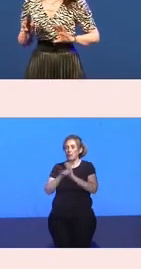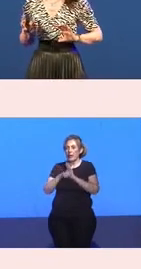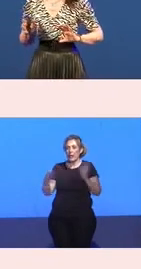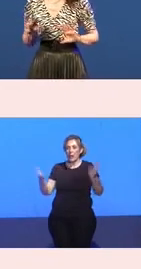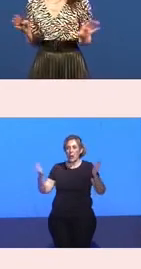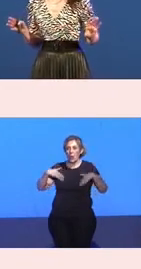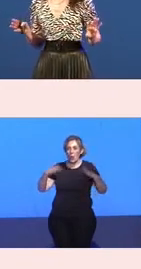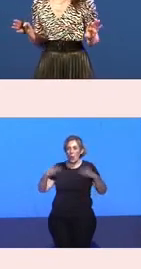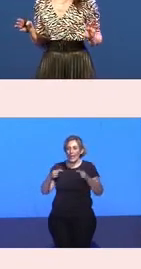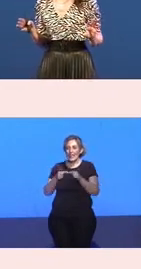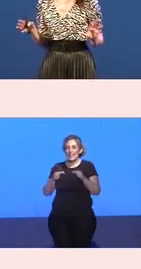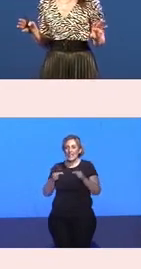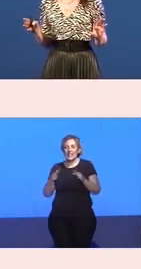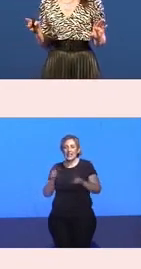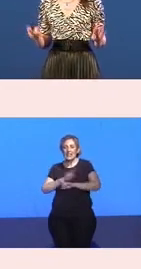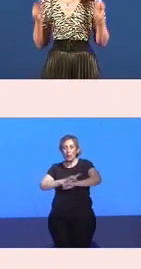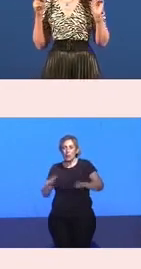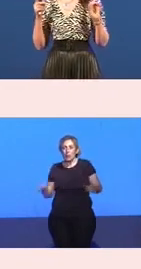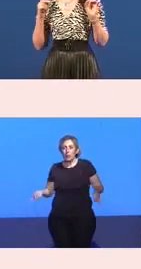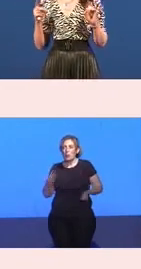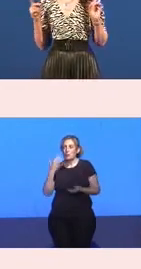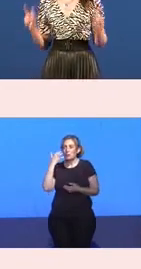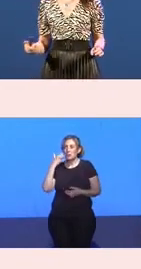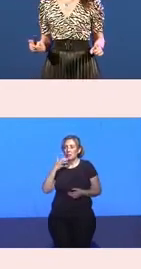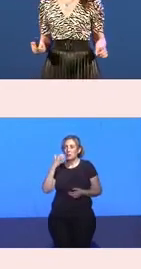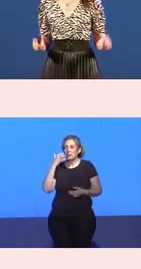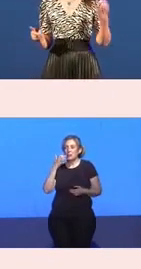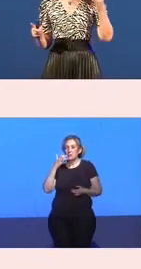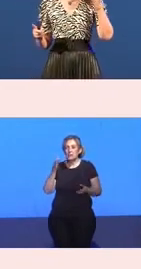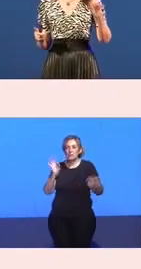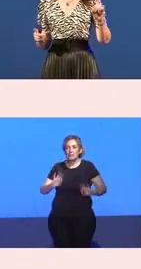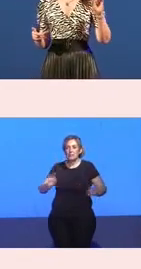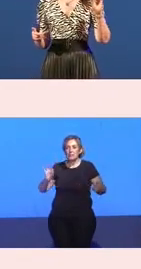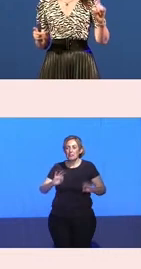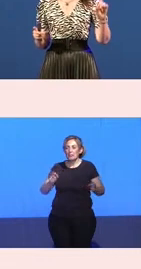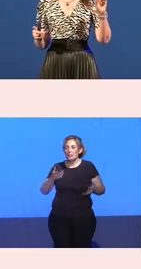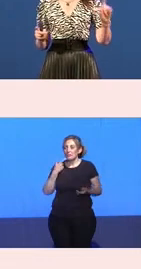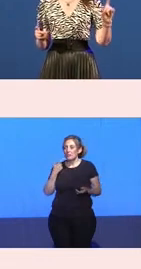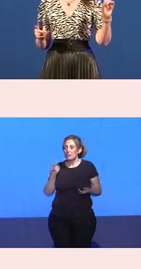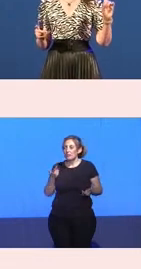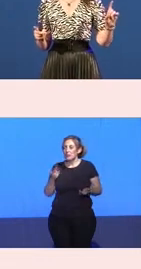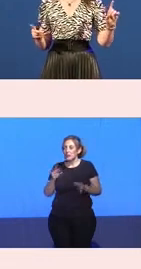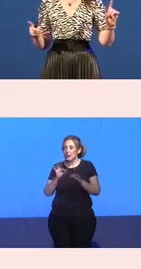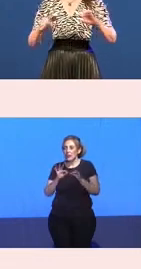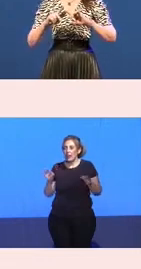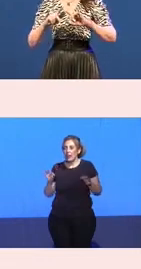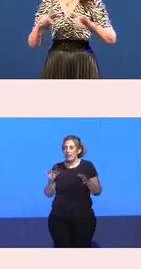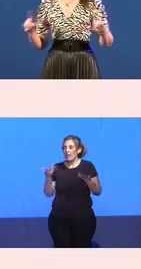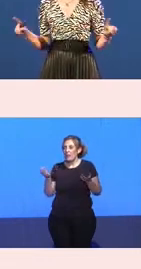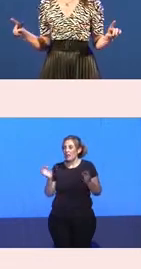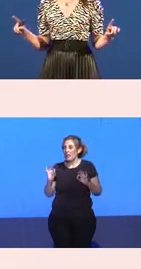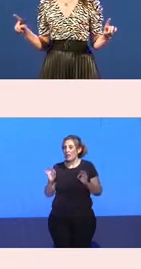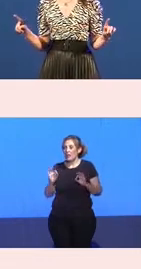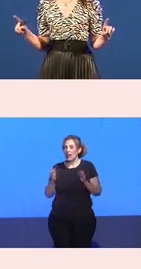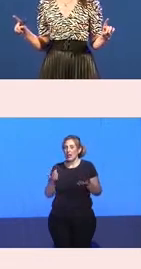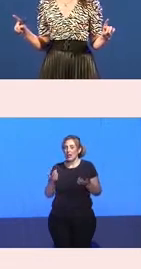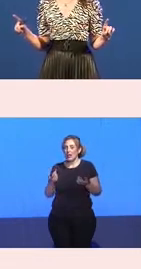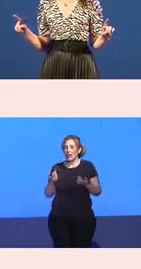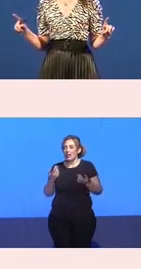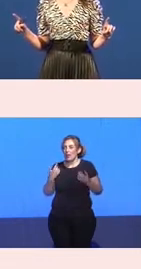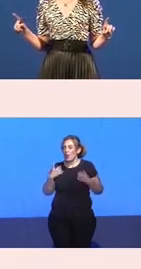ya les tiene totalmente fuera de sus casillas es que no habían encontrado ni una sola fibra sintética en ni una sola de